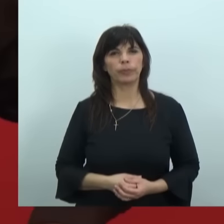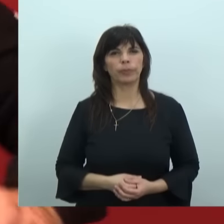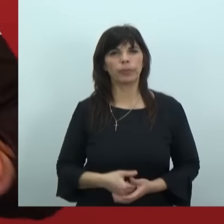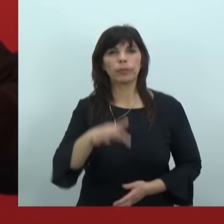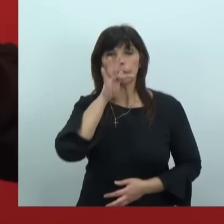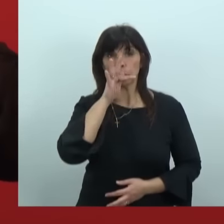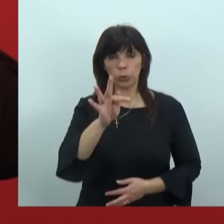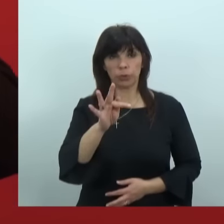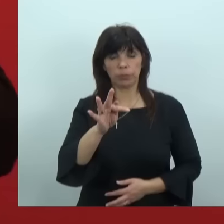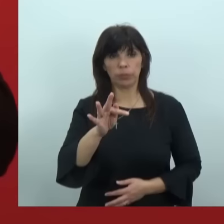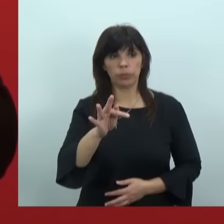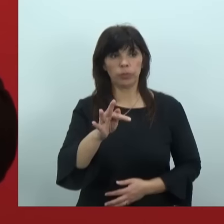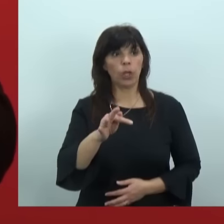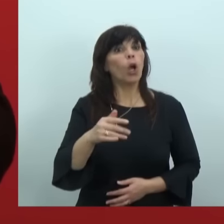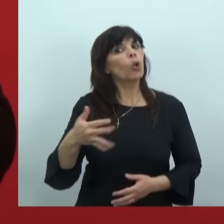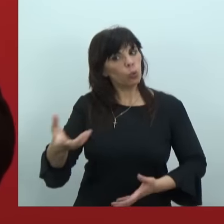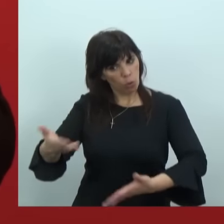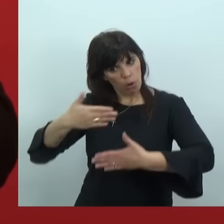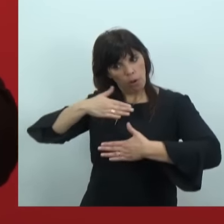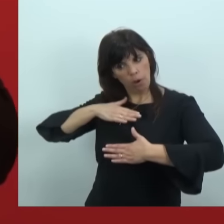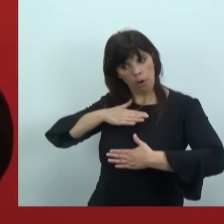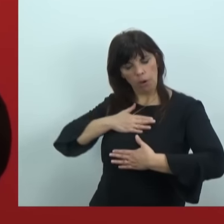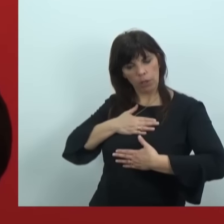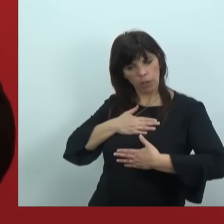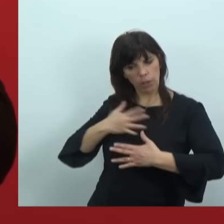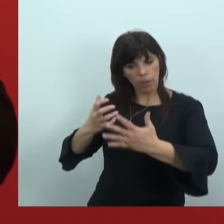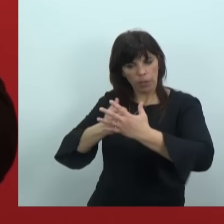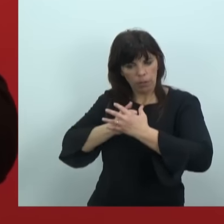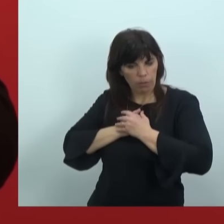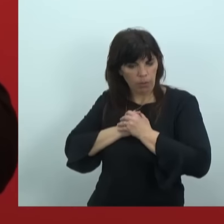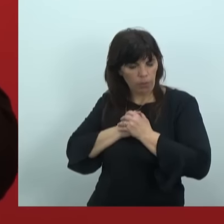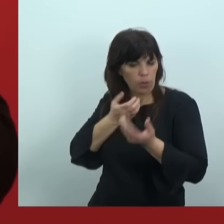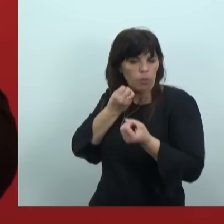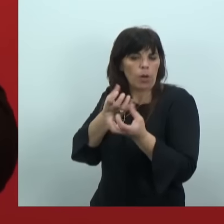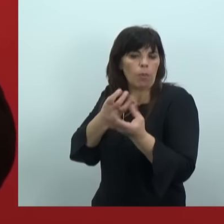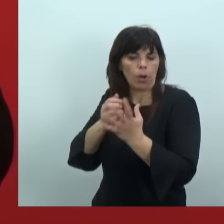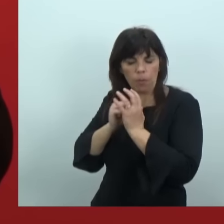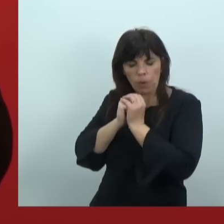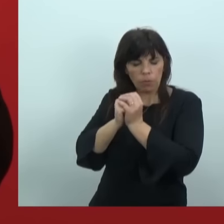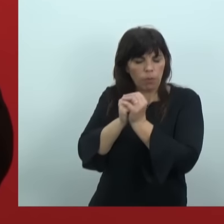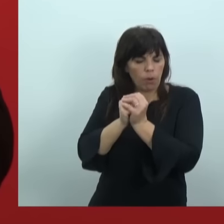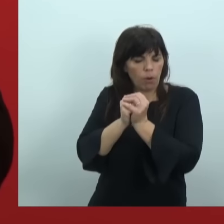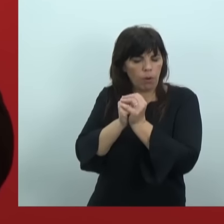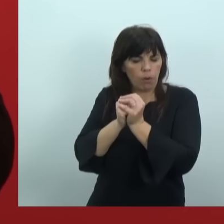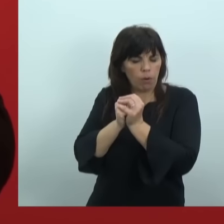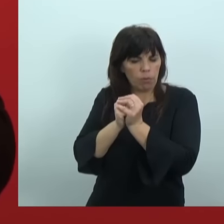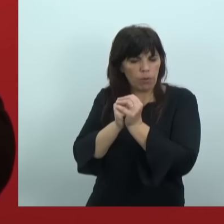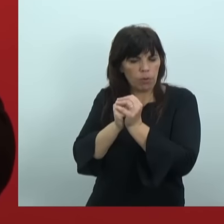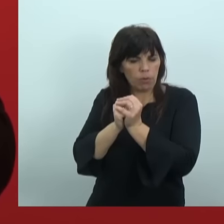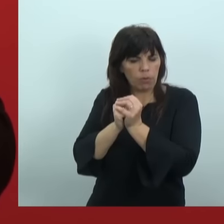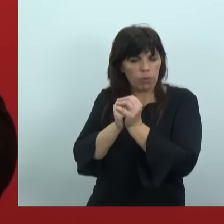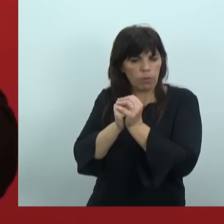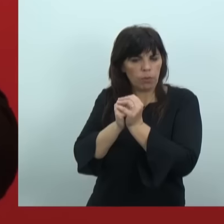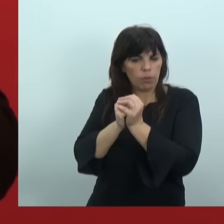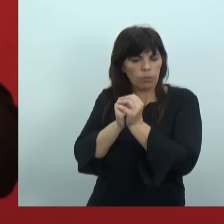Esa promesa tú la recibes, tú la apropias, tú la proclamas, tú la oras, tú la usas